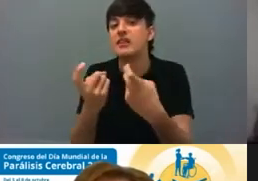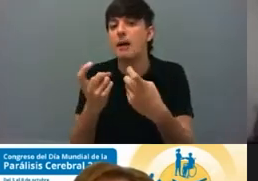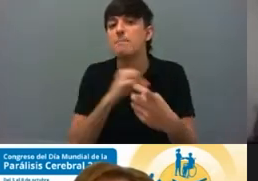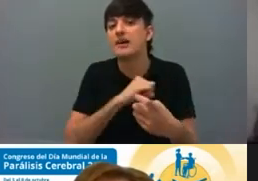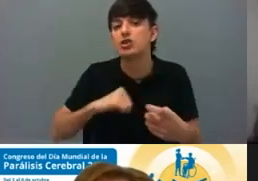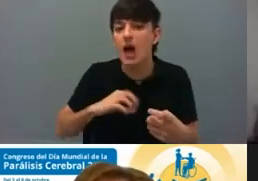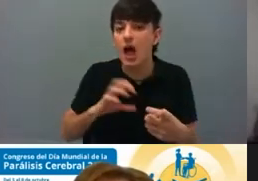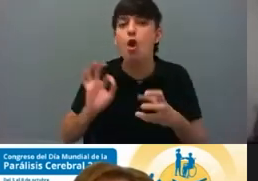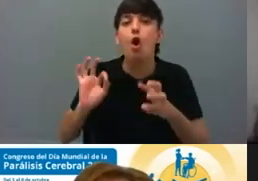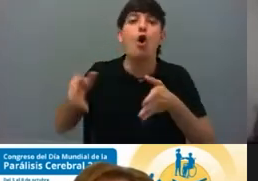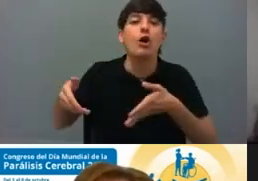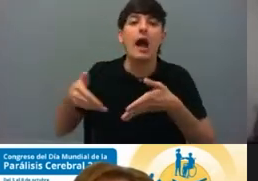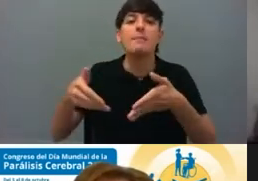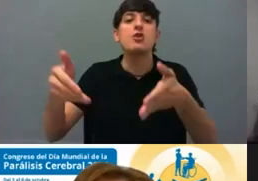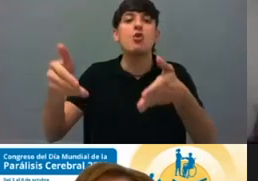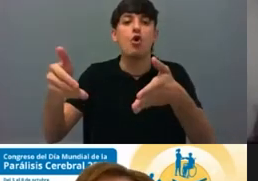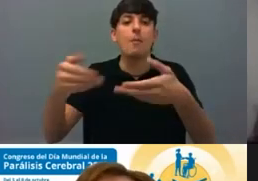de vida personal.